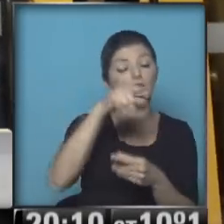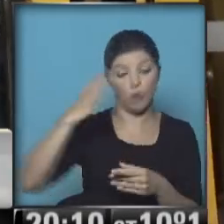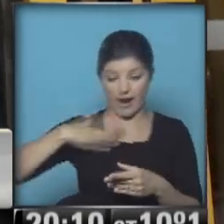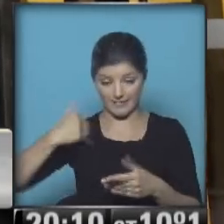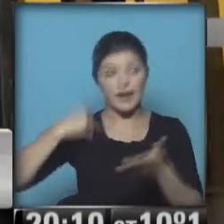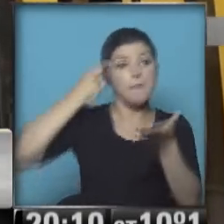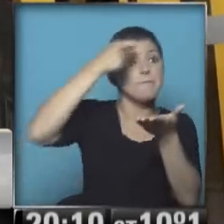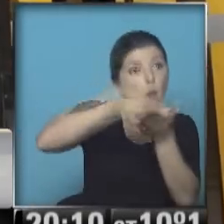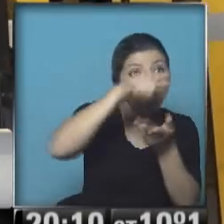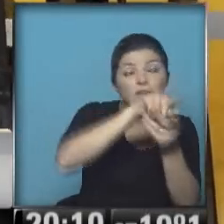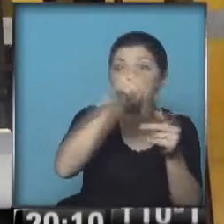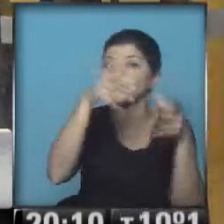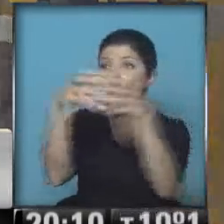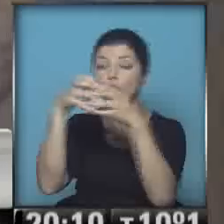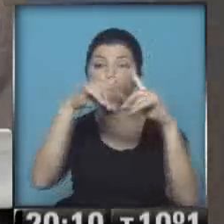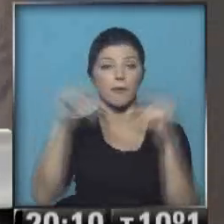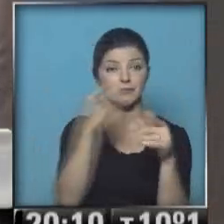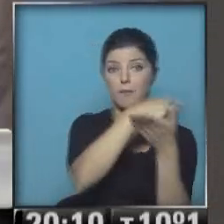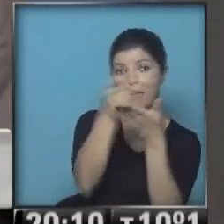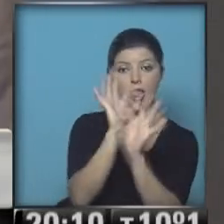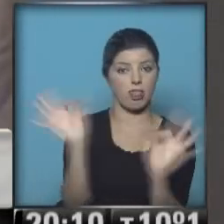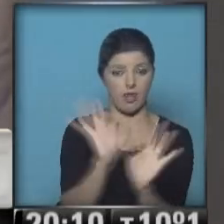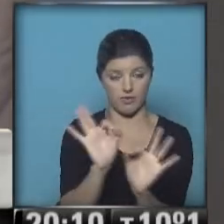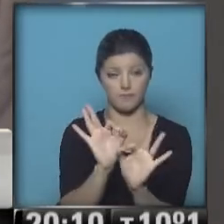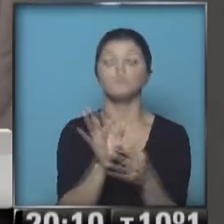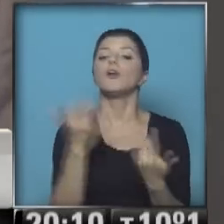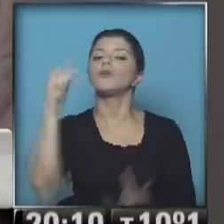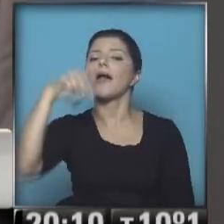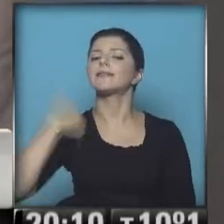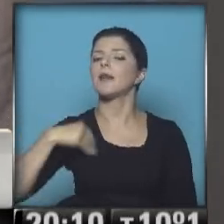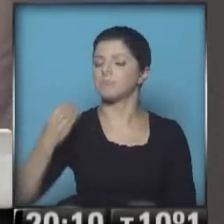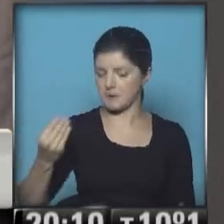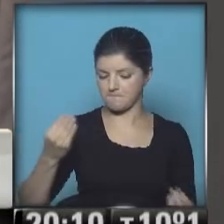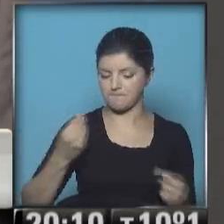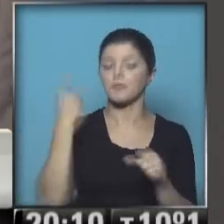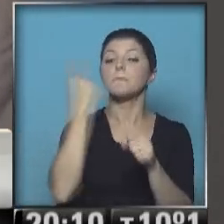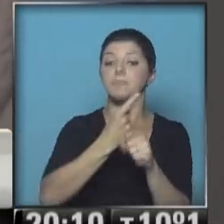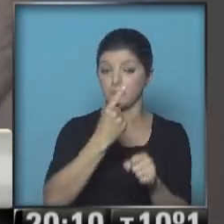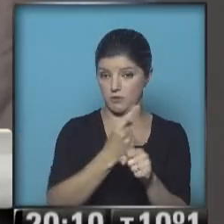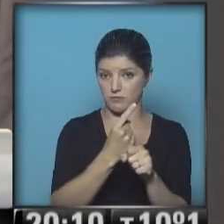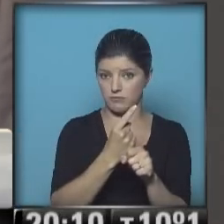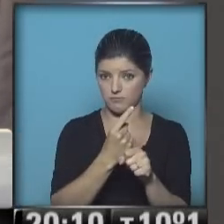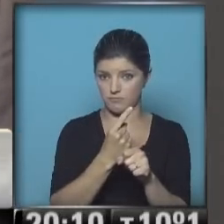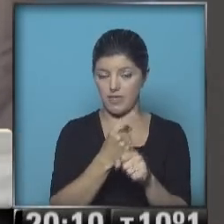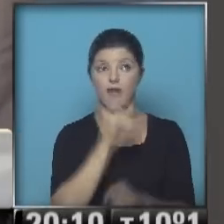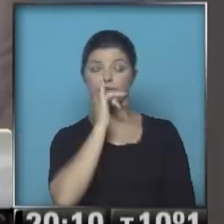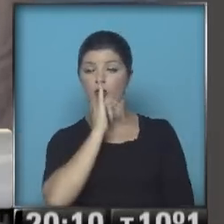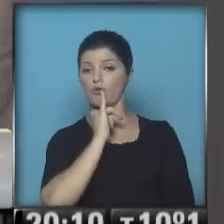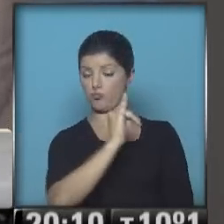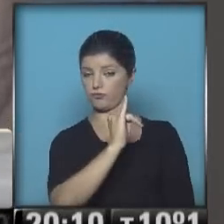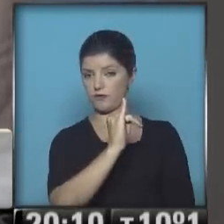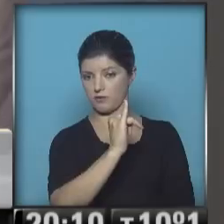los bonistas reestructurados. Lo que hace la República Argentina es, primero, intimar y denunciar